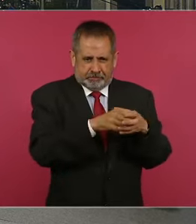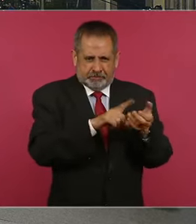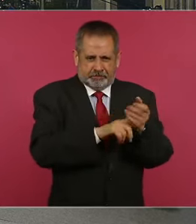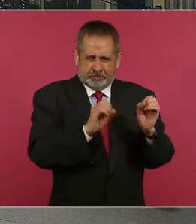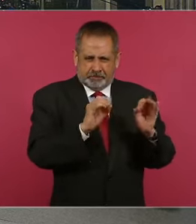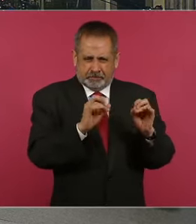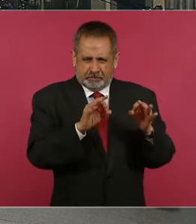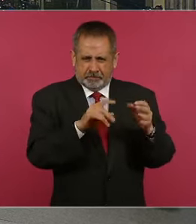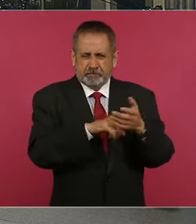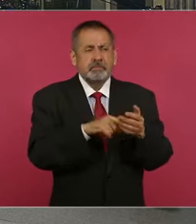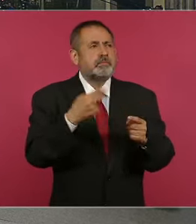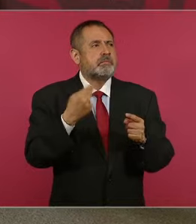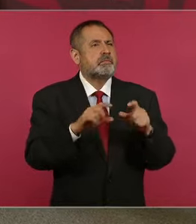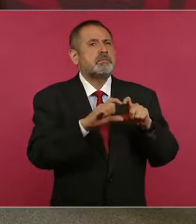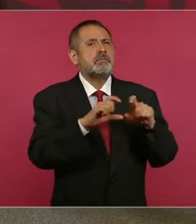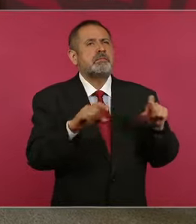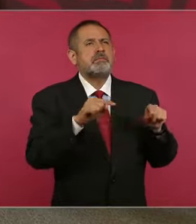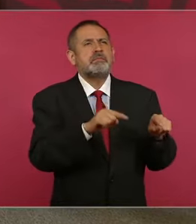que se llama